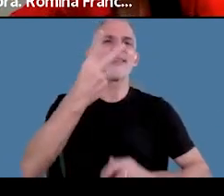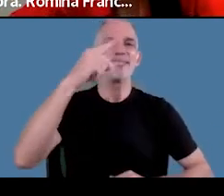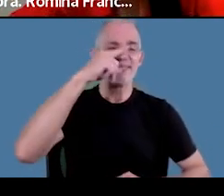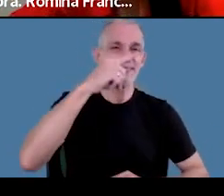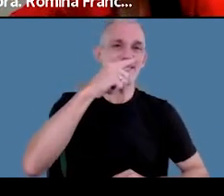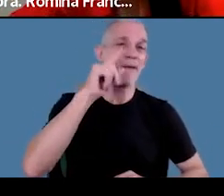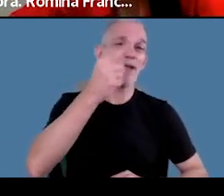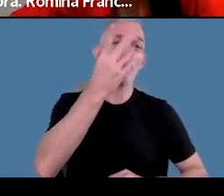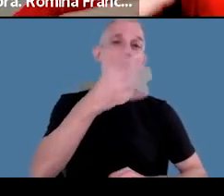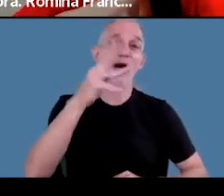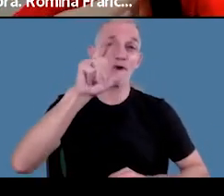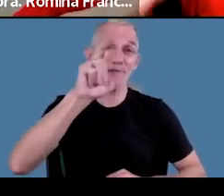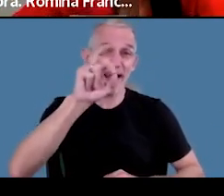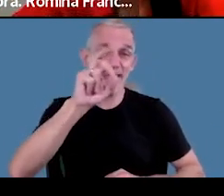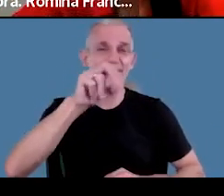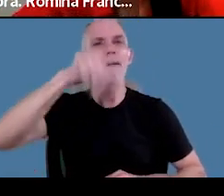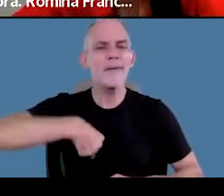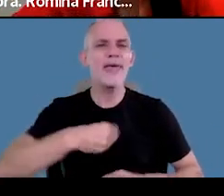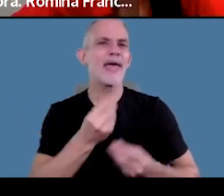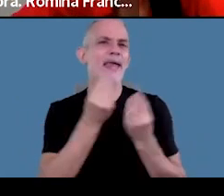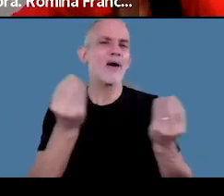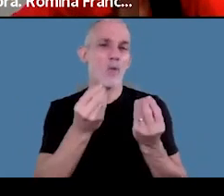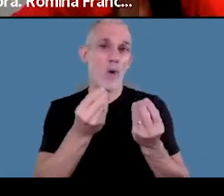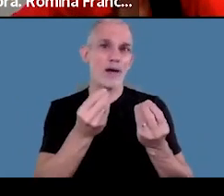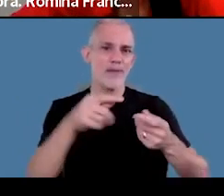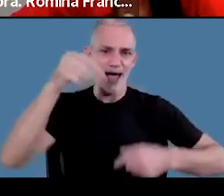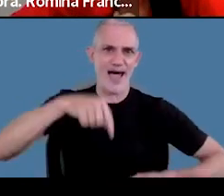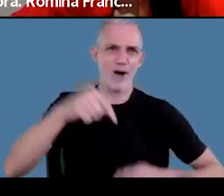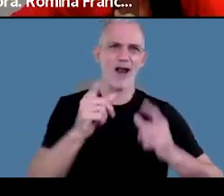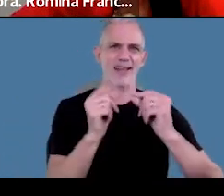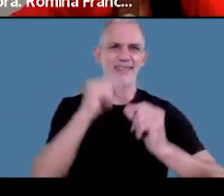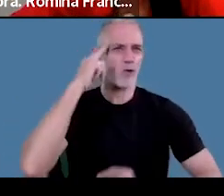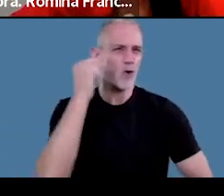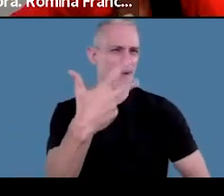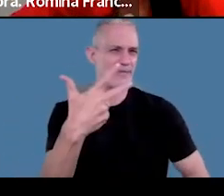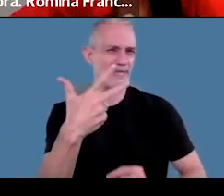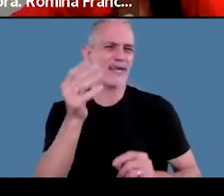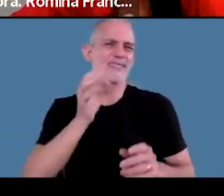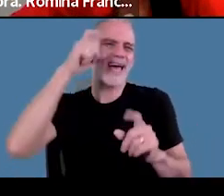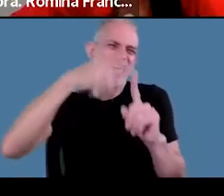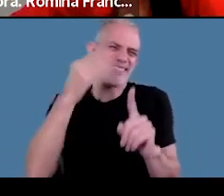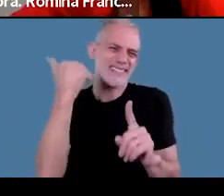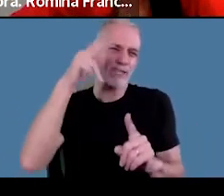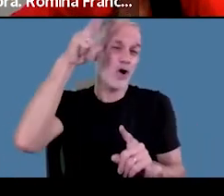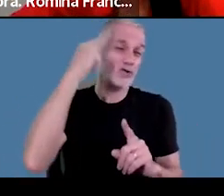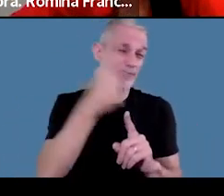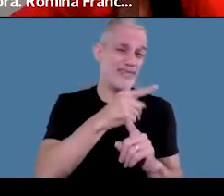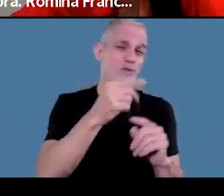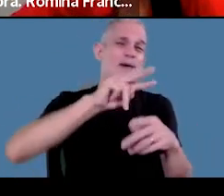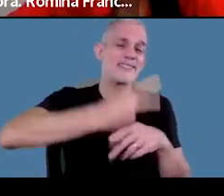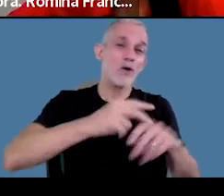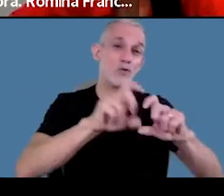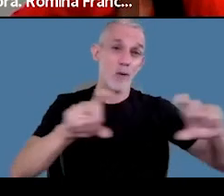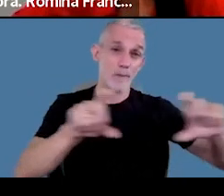27430, que nos trajo en el actual artículo 93, que era el 89, en el segundo párrafo, nos